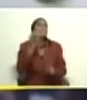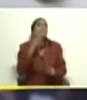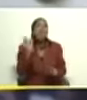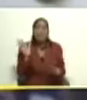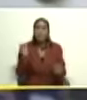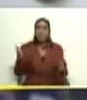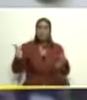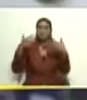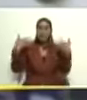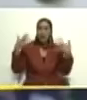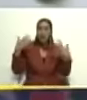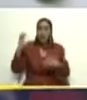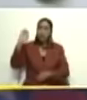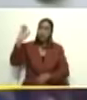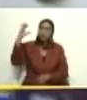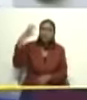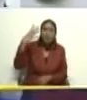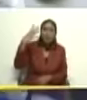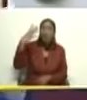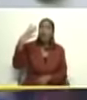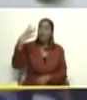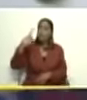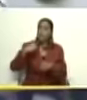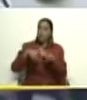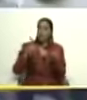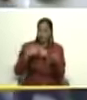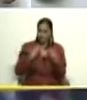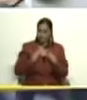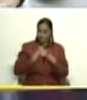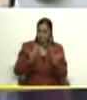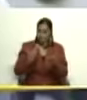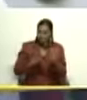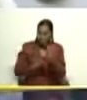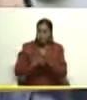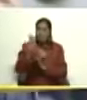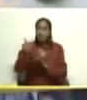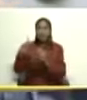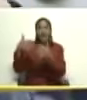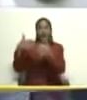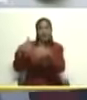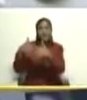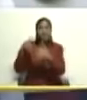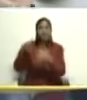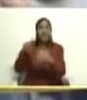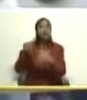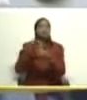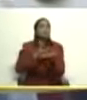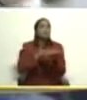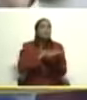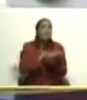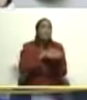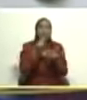de la propia vida. Y qué bueno es cuando la empresa dedica esfuerzos a solventar